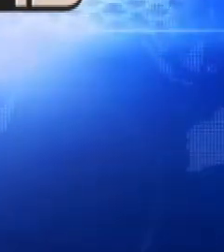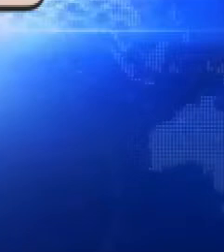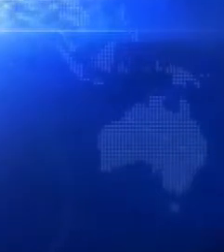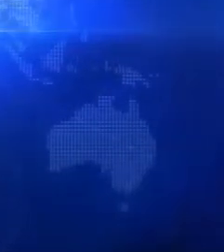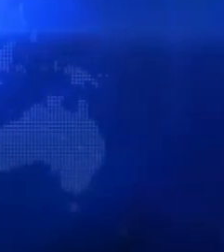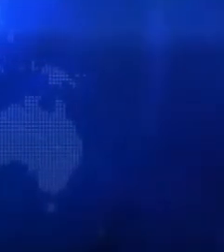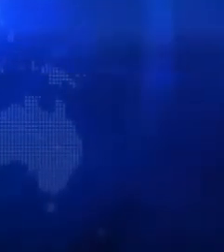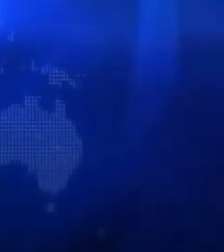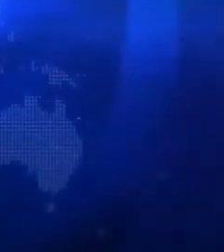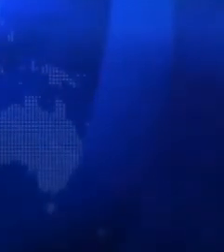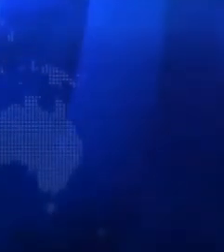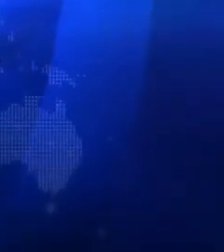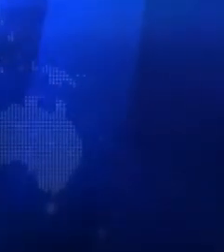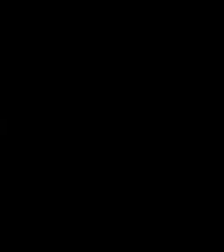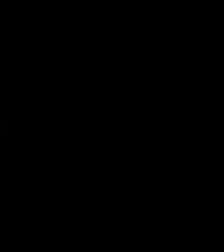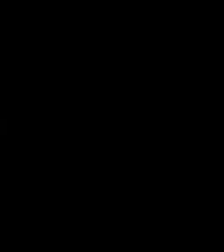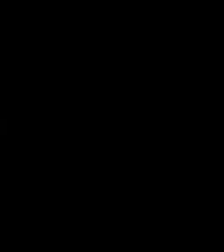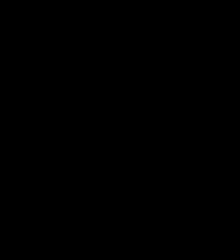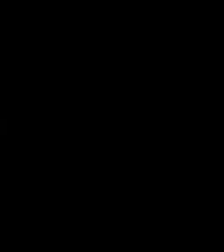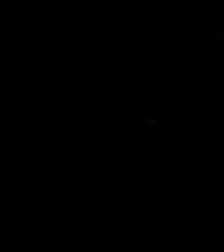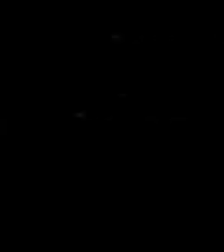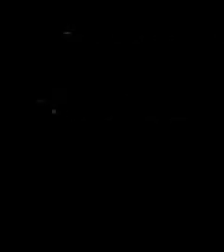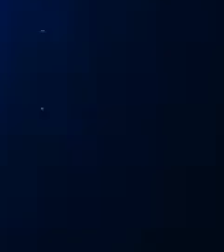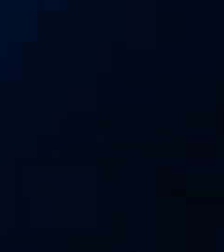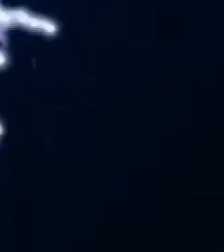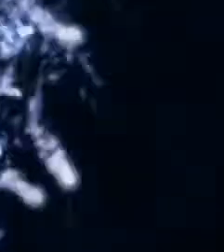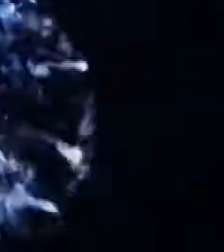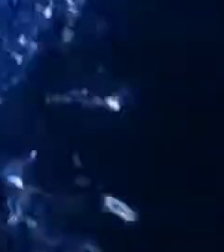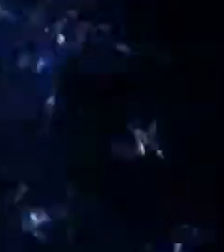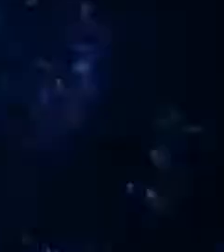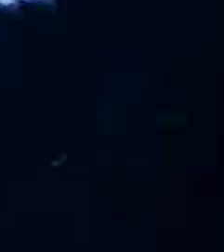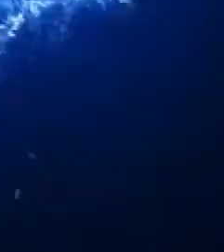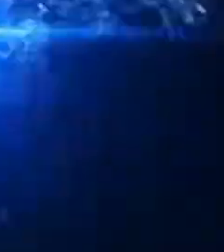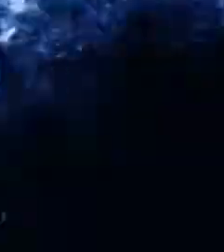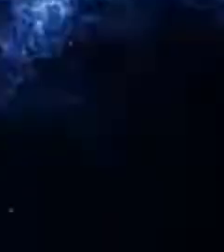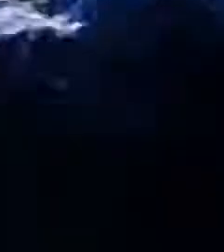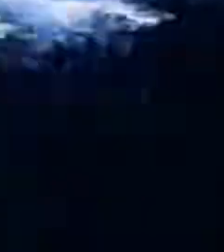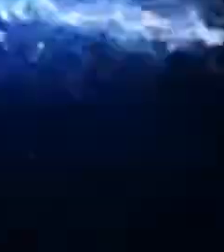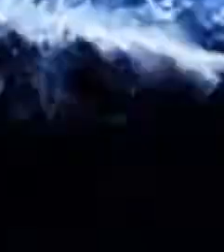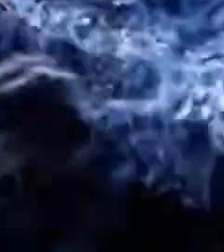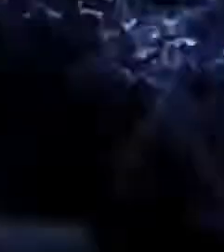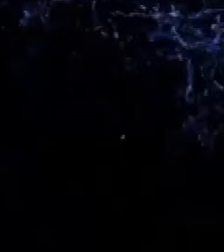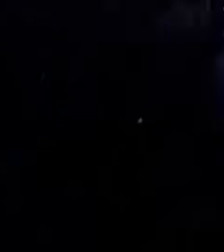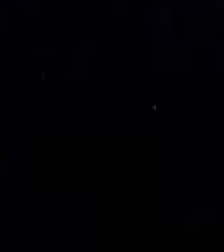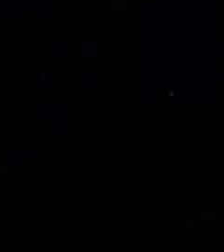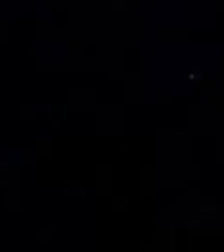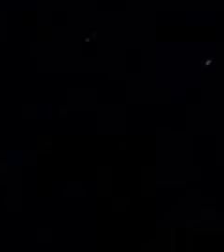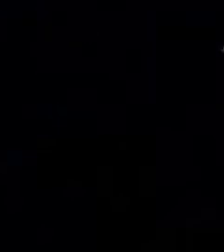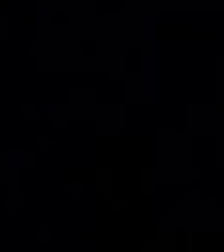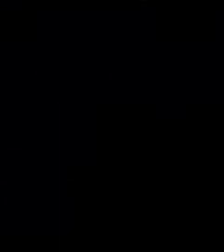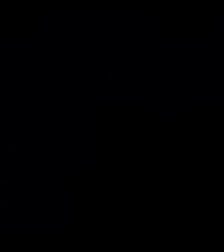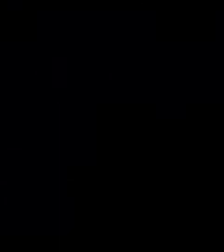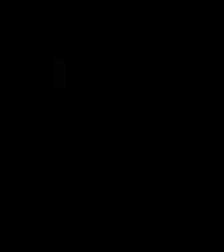eso locamente hoy estás deseándome. No sabe nada, no, no, no, no.